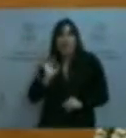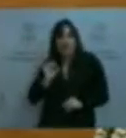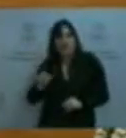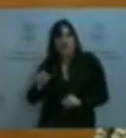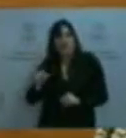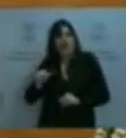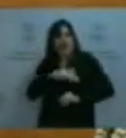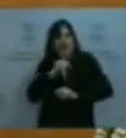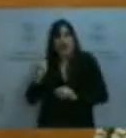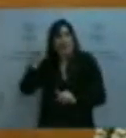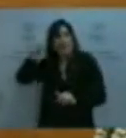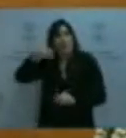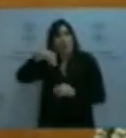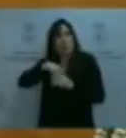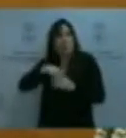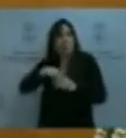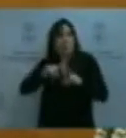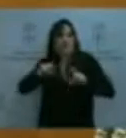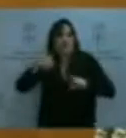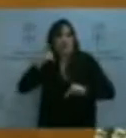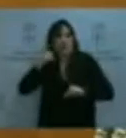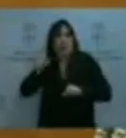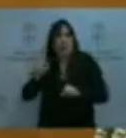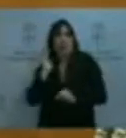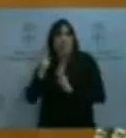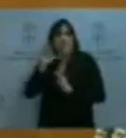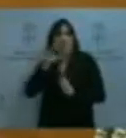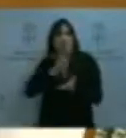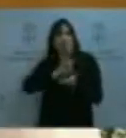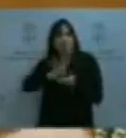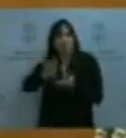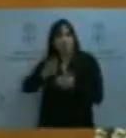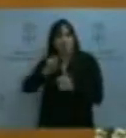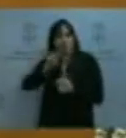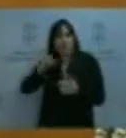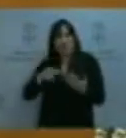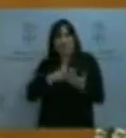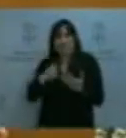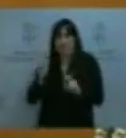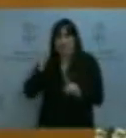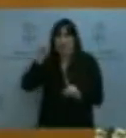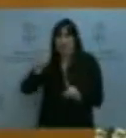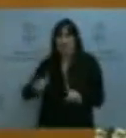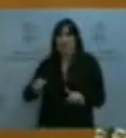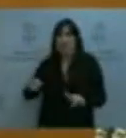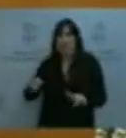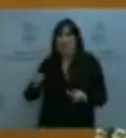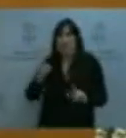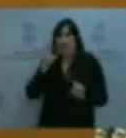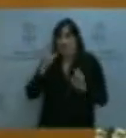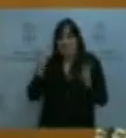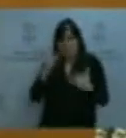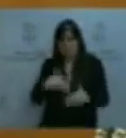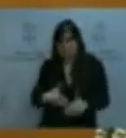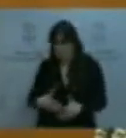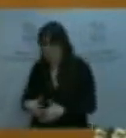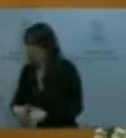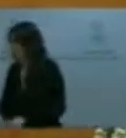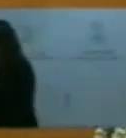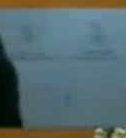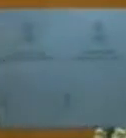ve afectada por un ERE en 2016 y lleva desde entonces hasta hoy sin actividad alguna. Claro, también me contrasta con que ustedes pidan